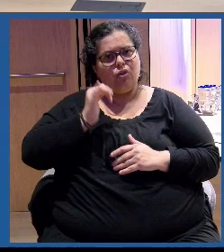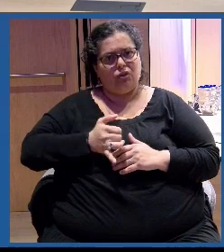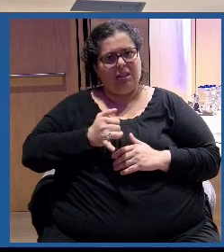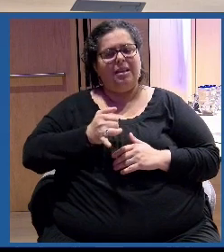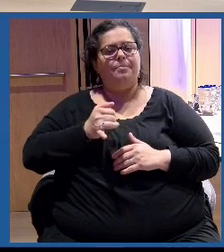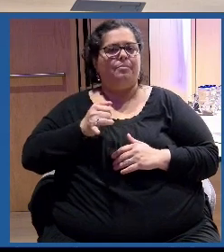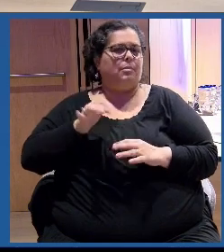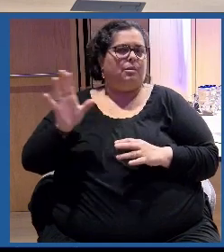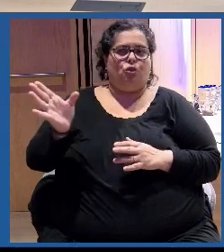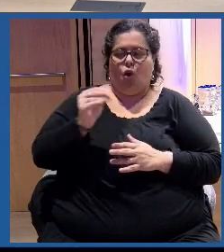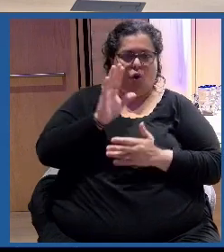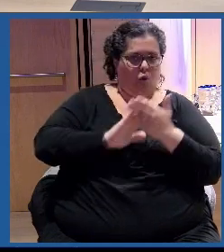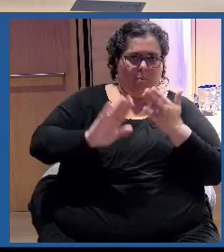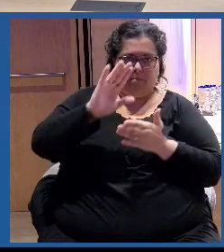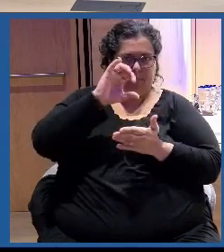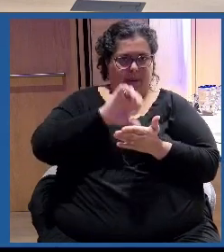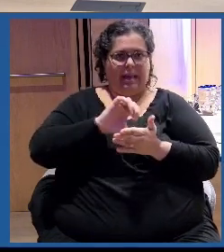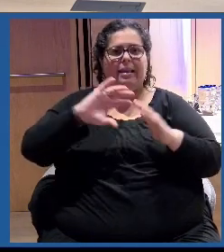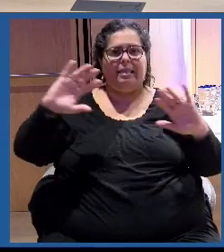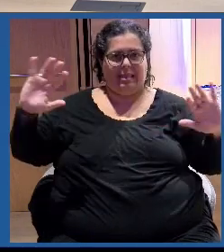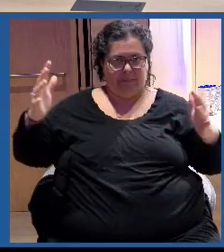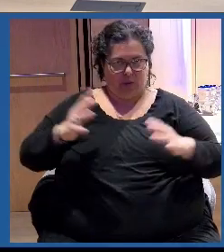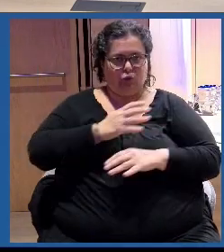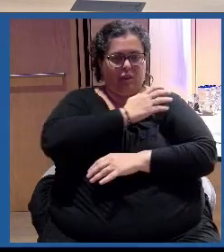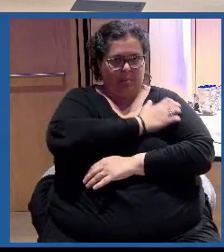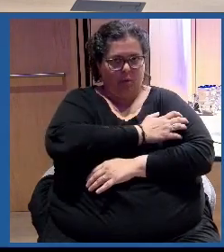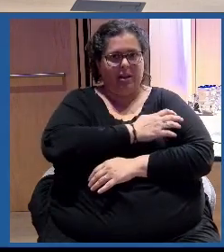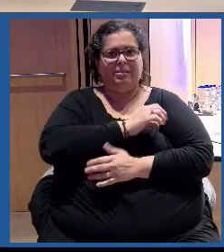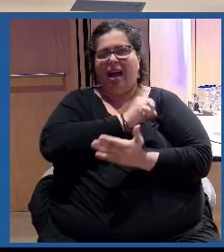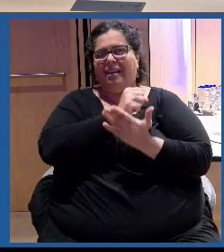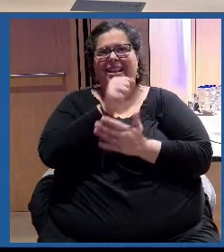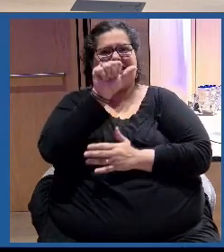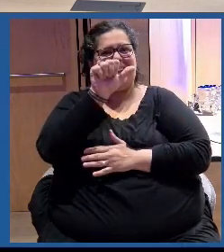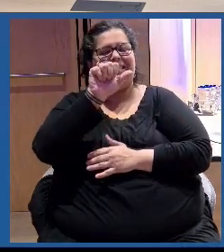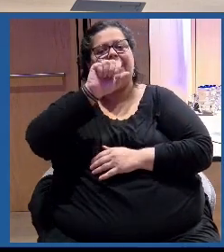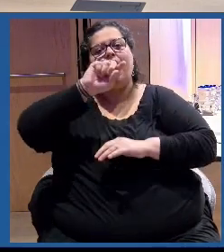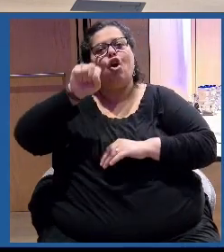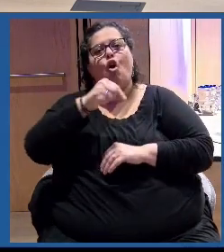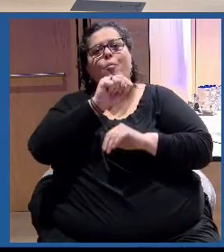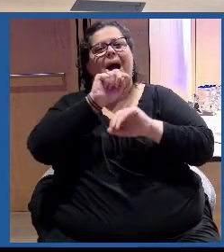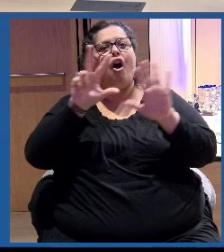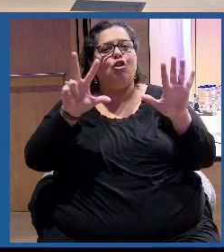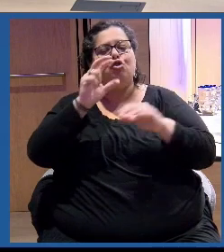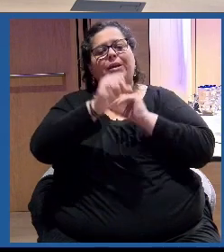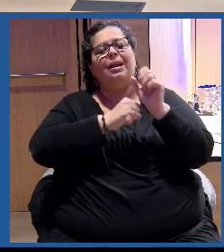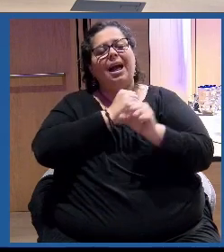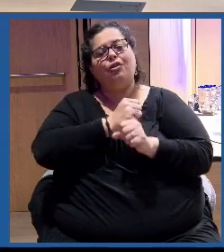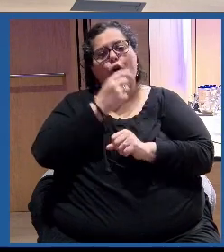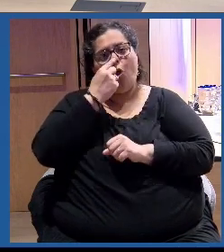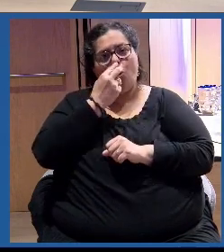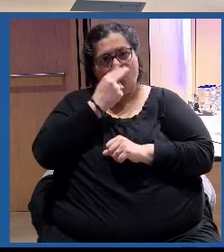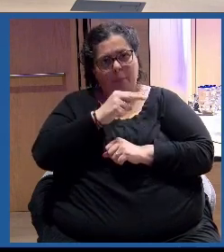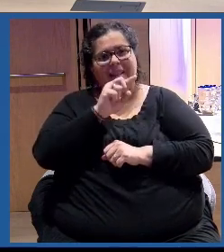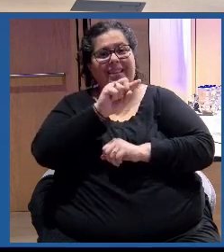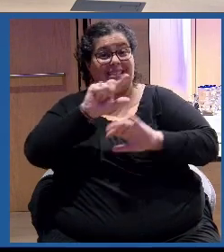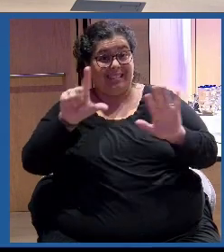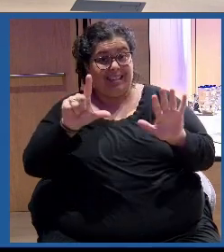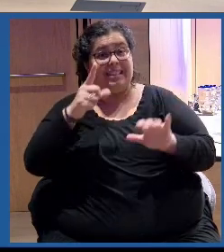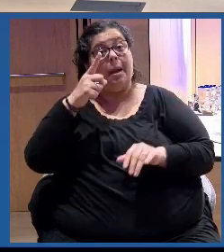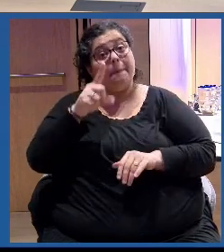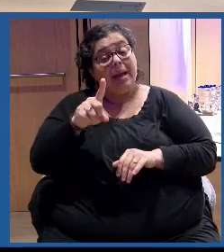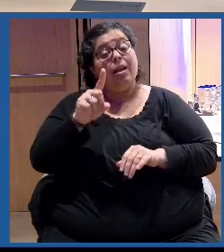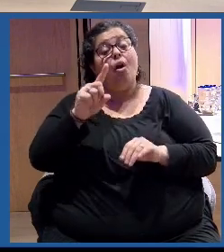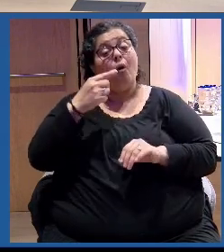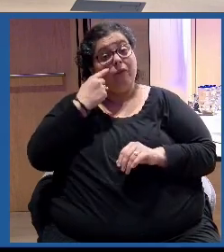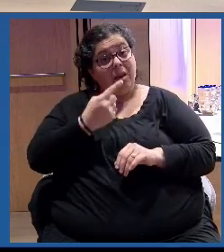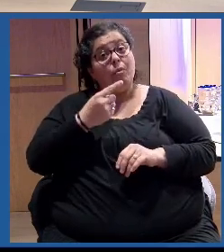pobreza a nivel de todo el país, llegando al mínimo histórico del 6,8 en el 2017, podemos ver que la pobreza afro disminuye,